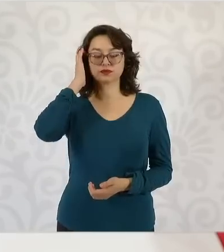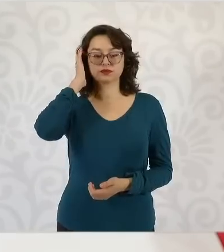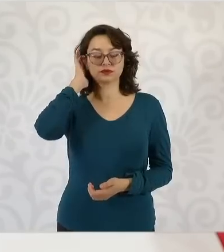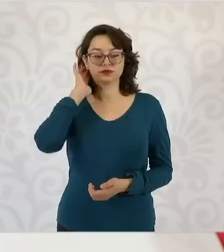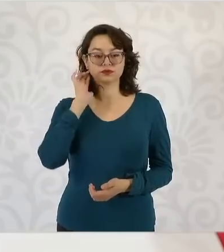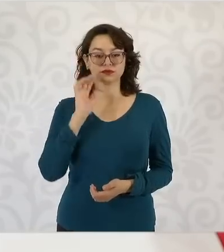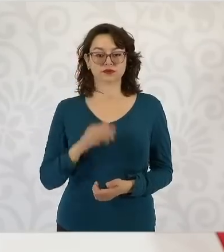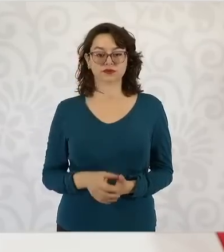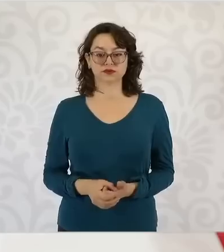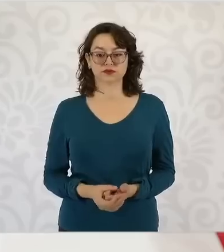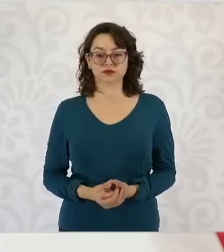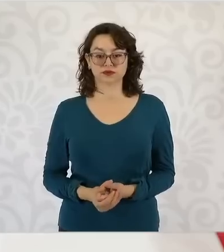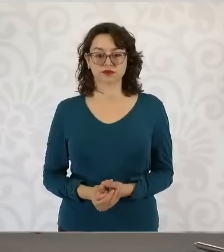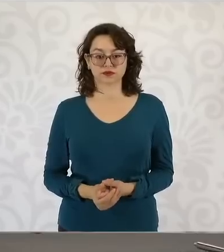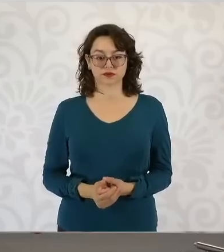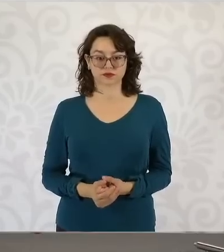Esto es lo que nos